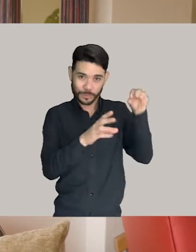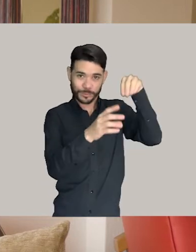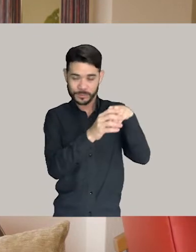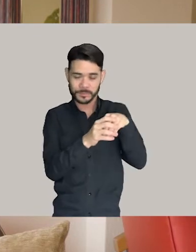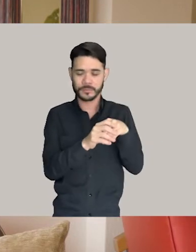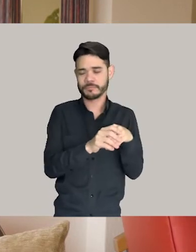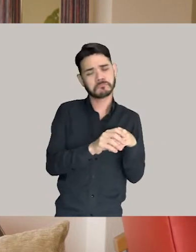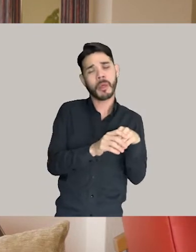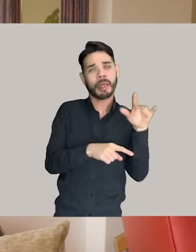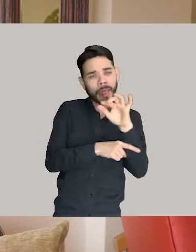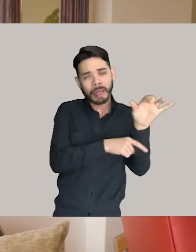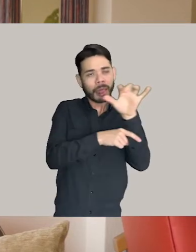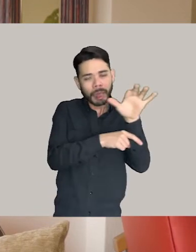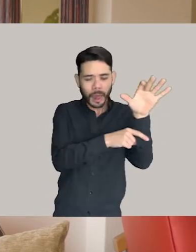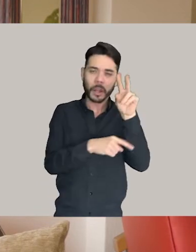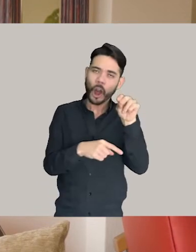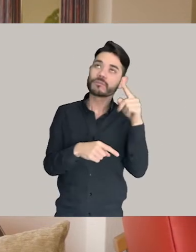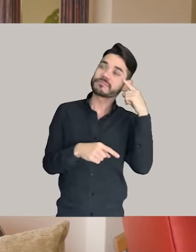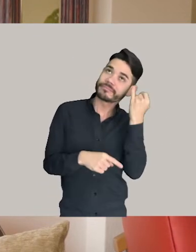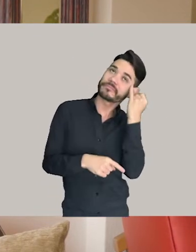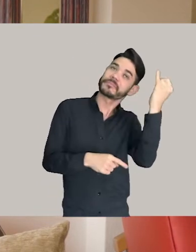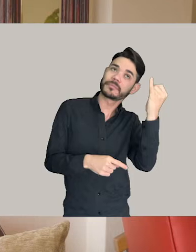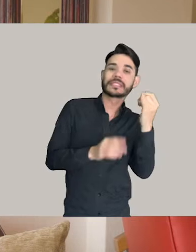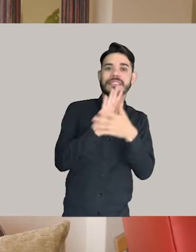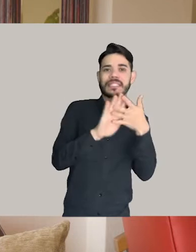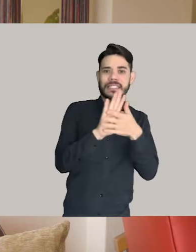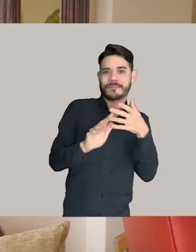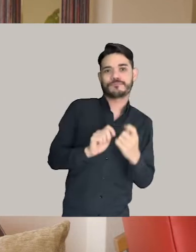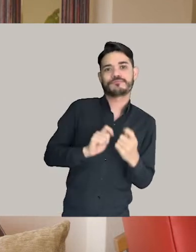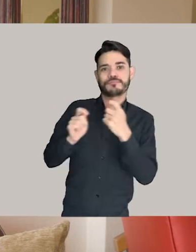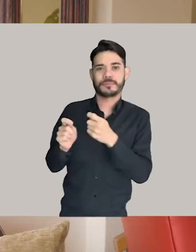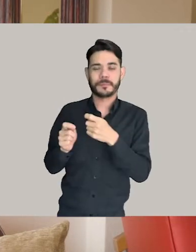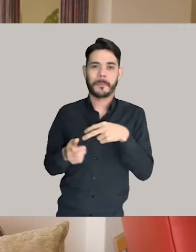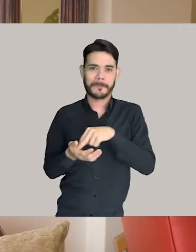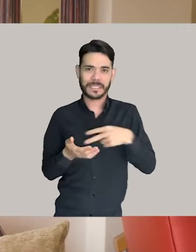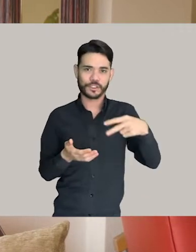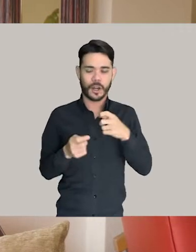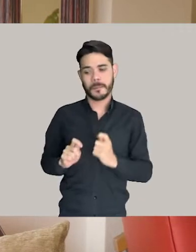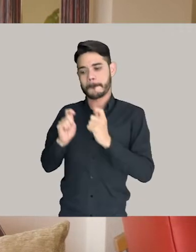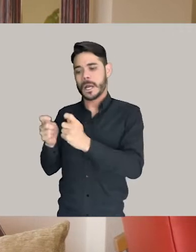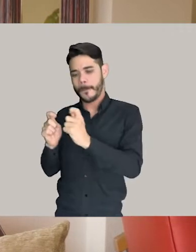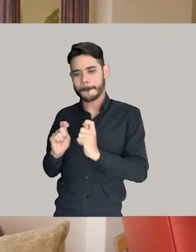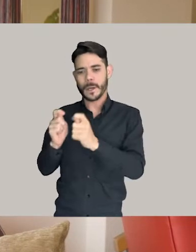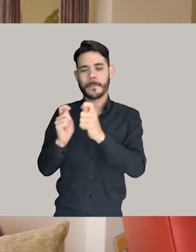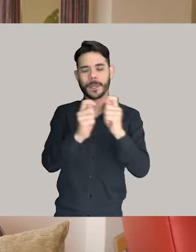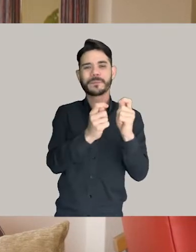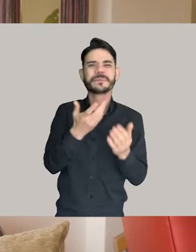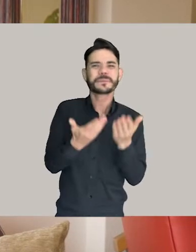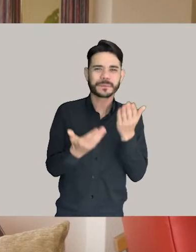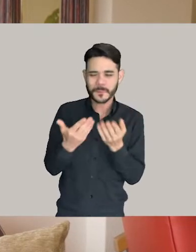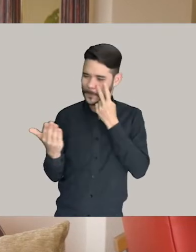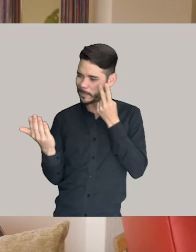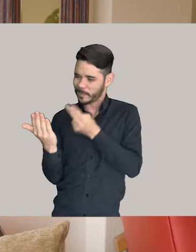nombre, sino que ellos se inventan una seña para el personaje. Es decir, basándose en lo que